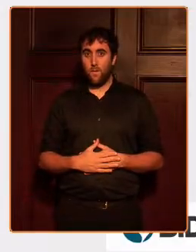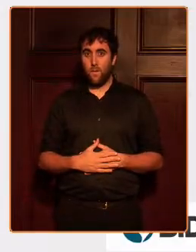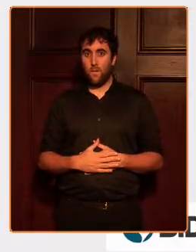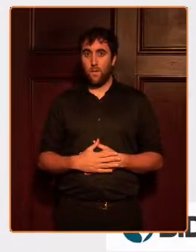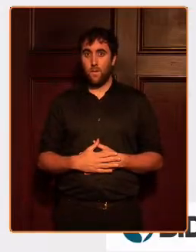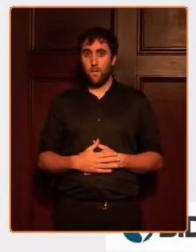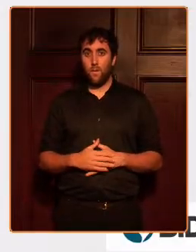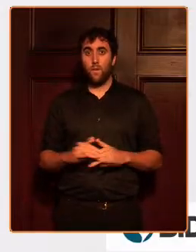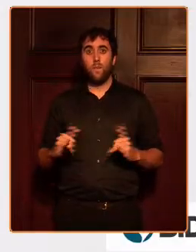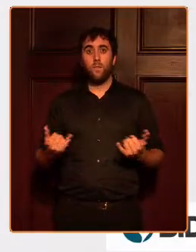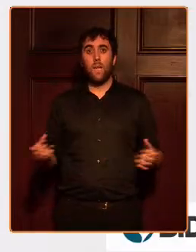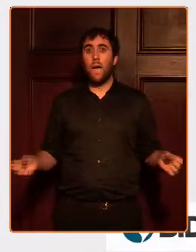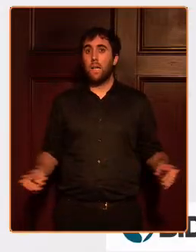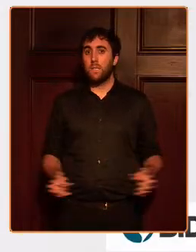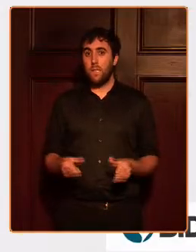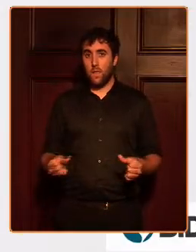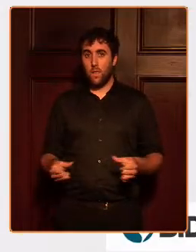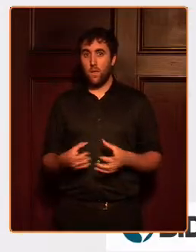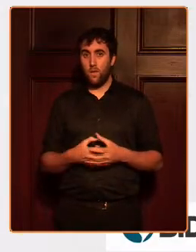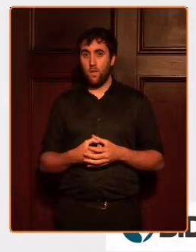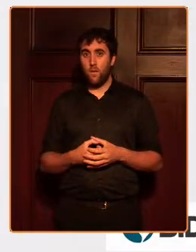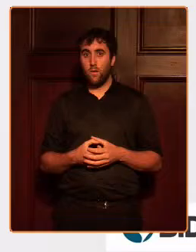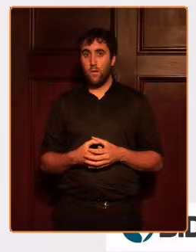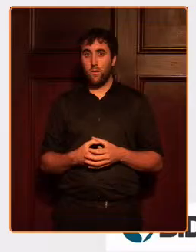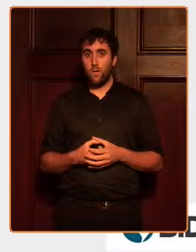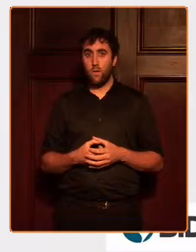Tenemos, por tanto, una gran oportunidad.